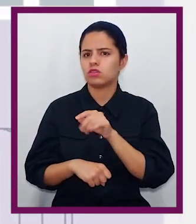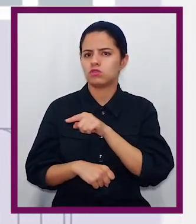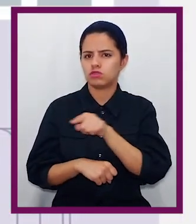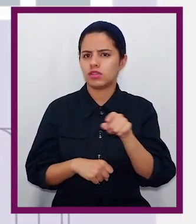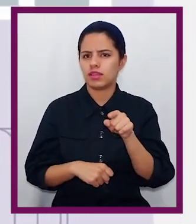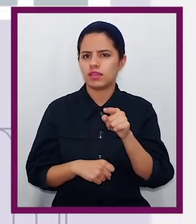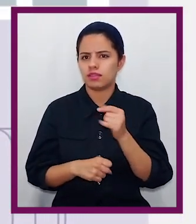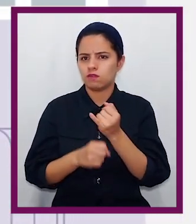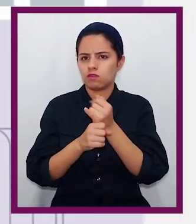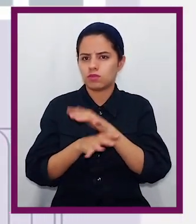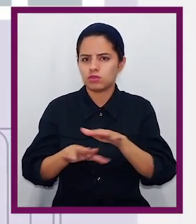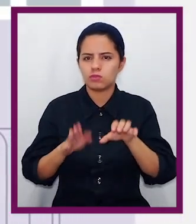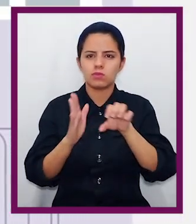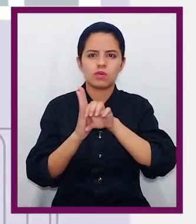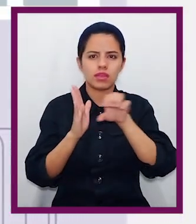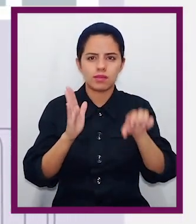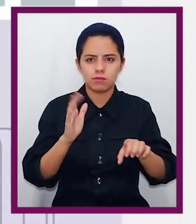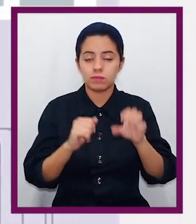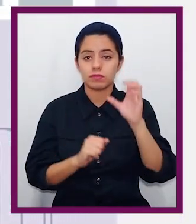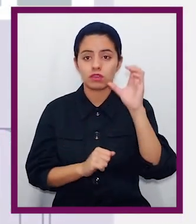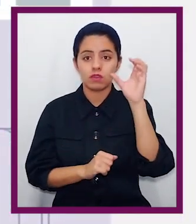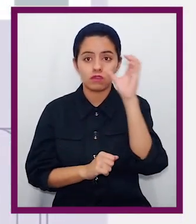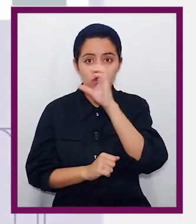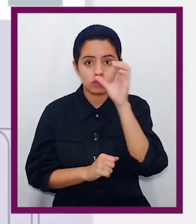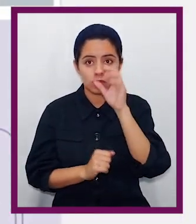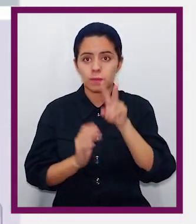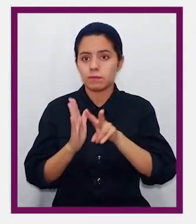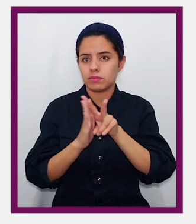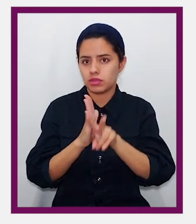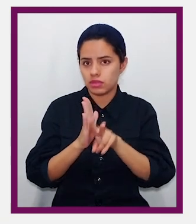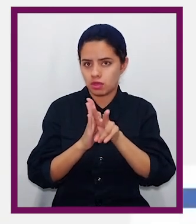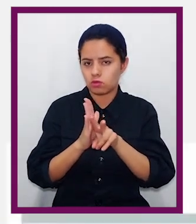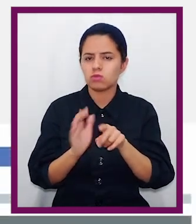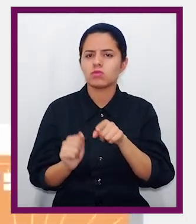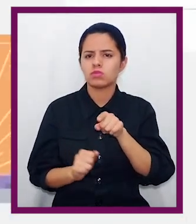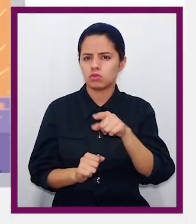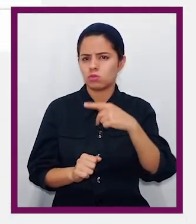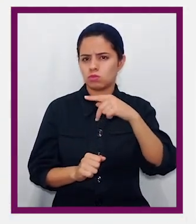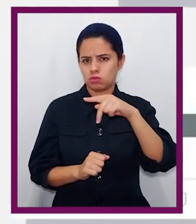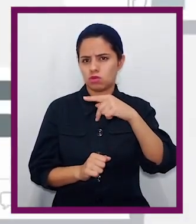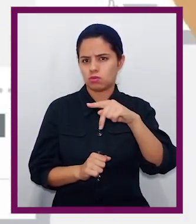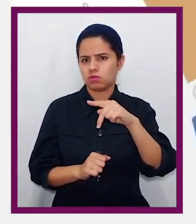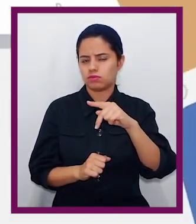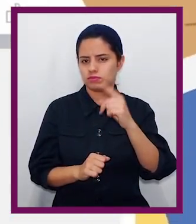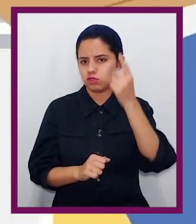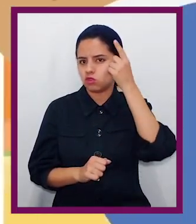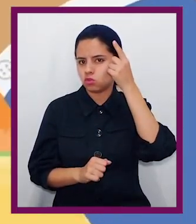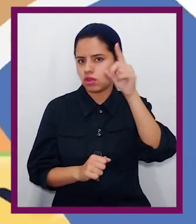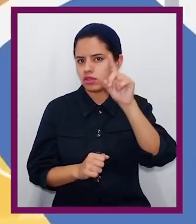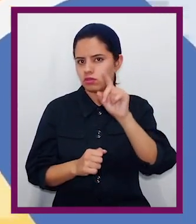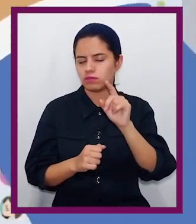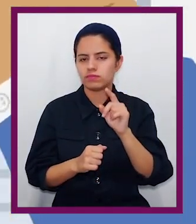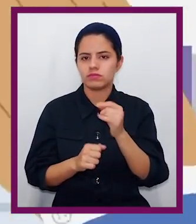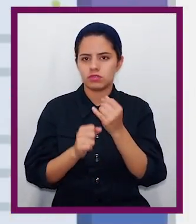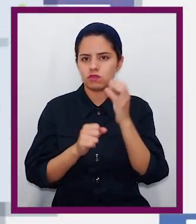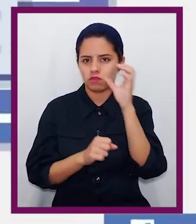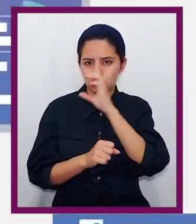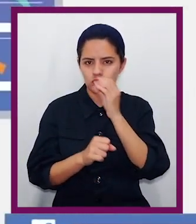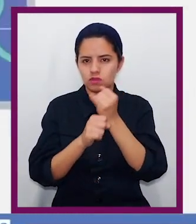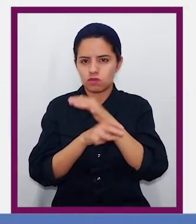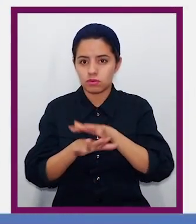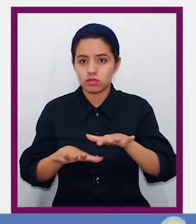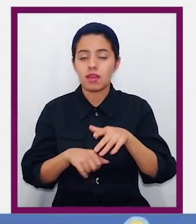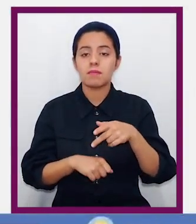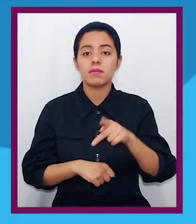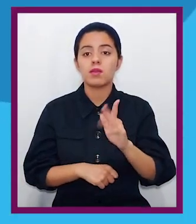y que compartimos. Hablo de fotos, videos. Tú eres propietario de la propiedad intelectual de los contenidos que subas a Facebook. Sin embargo,